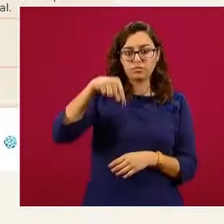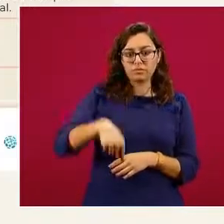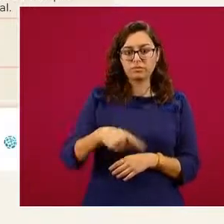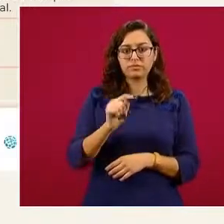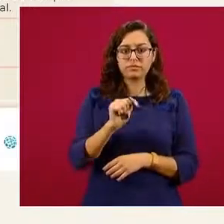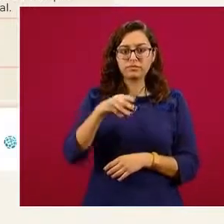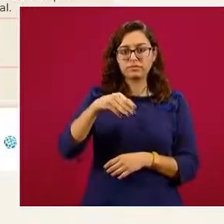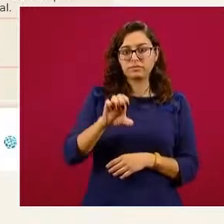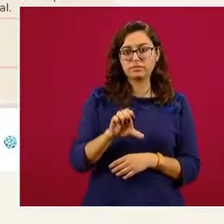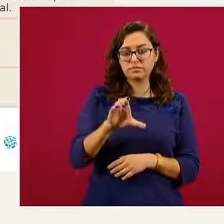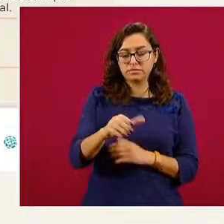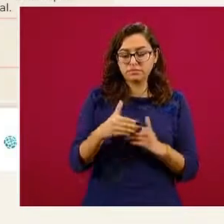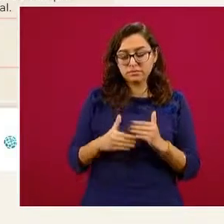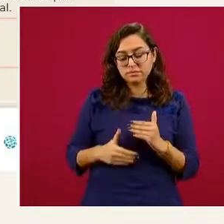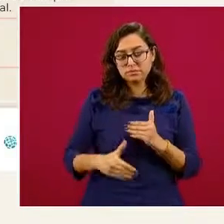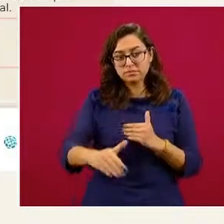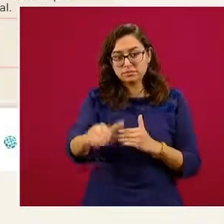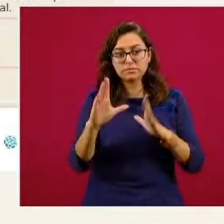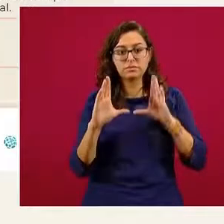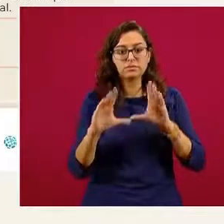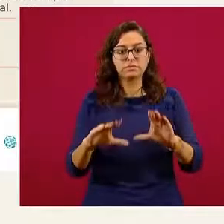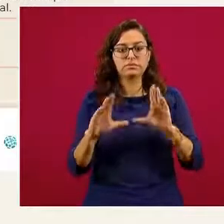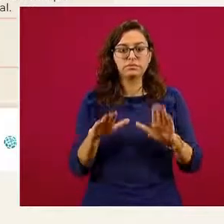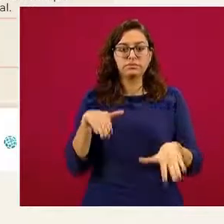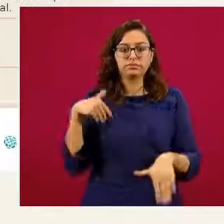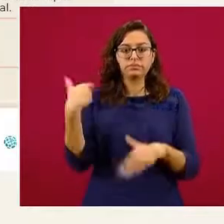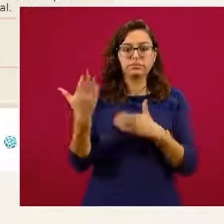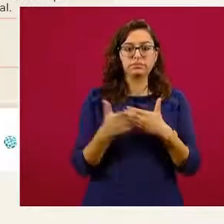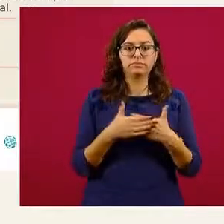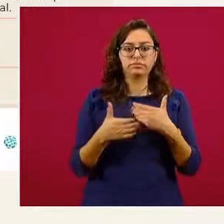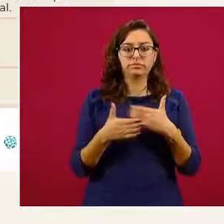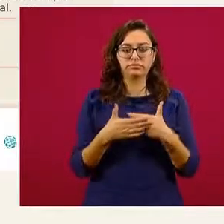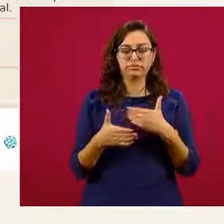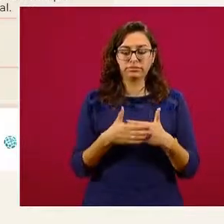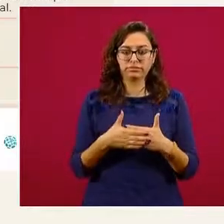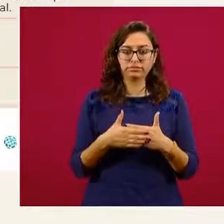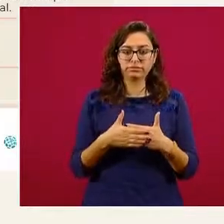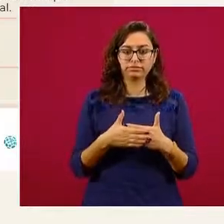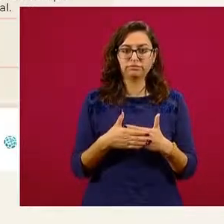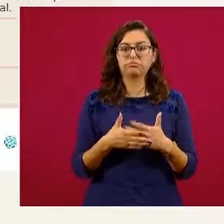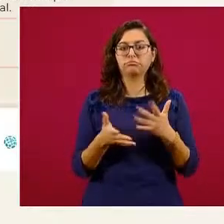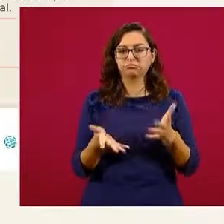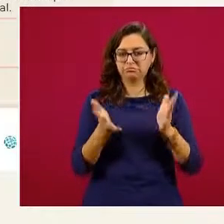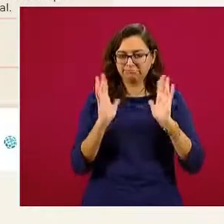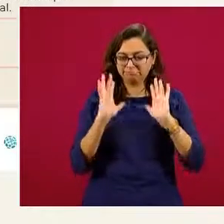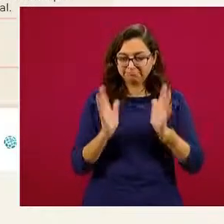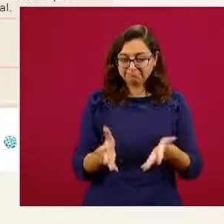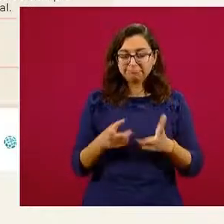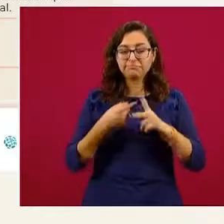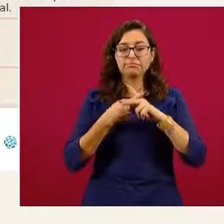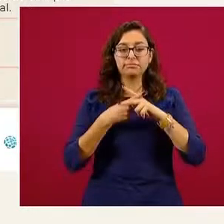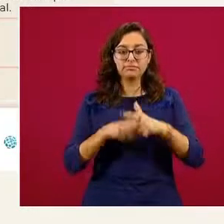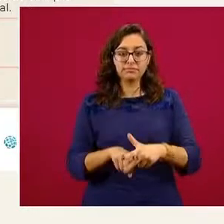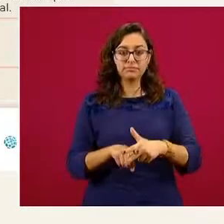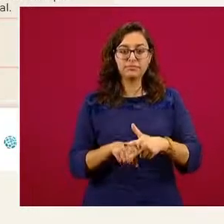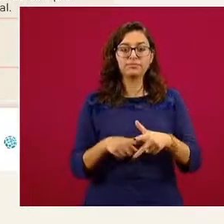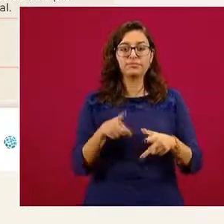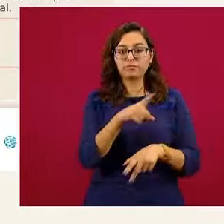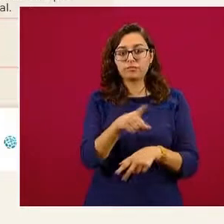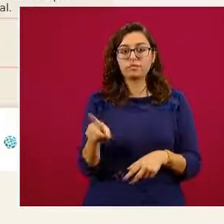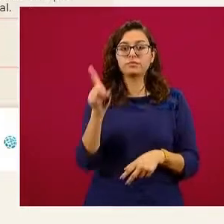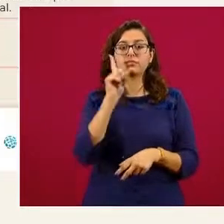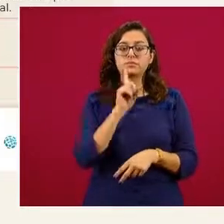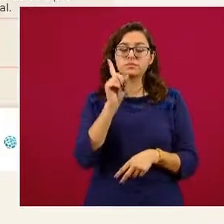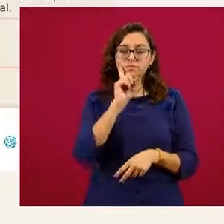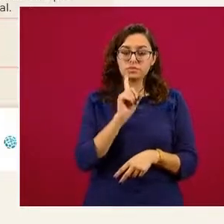T-MEC, que va a incluir próximamente, es decir, esto ya está siendo ofrecido por OWIT a las empresarias que se